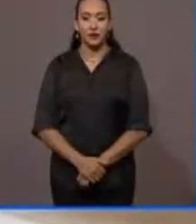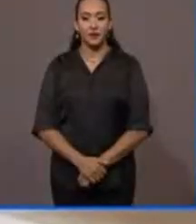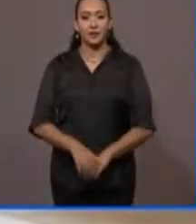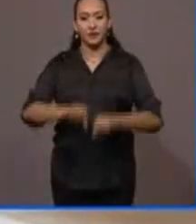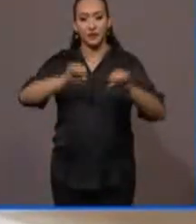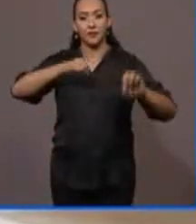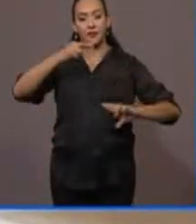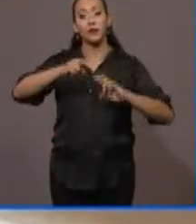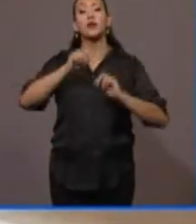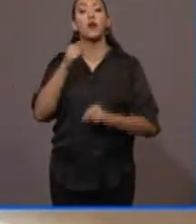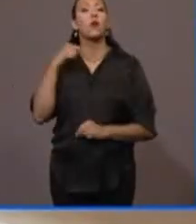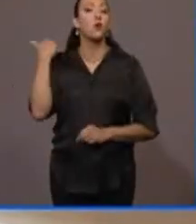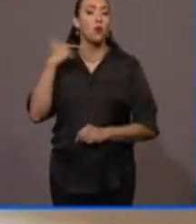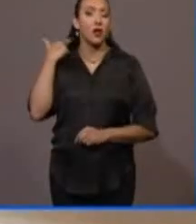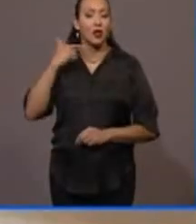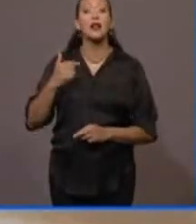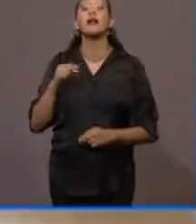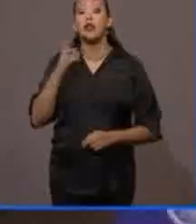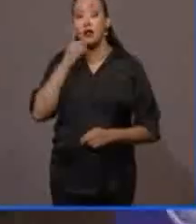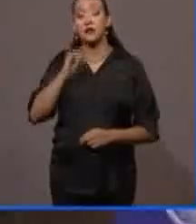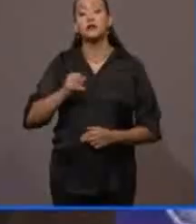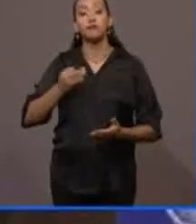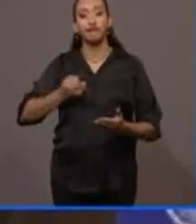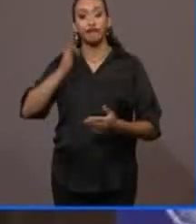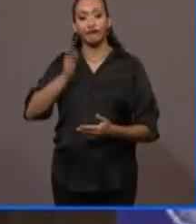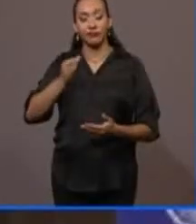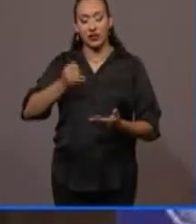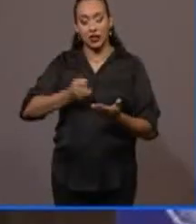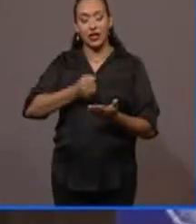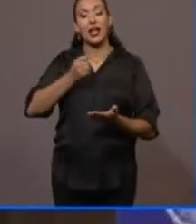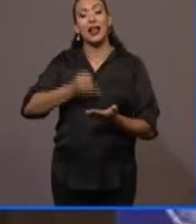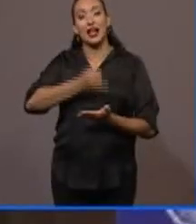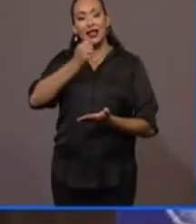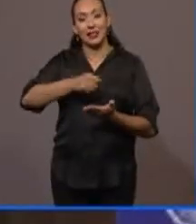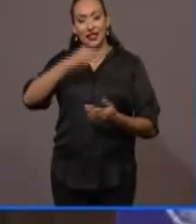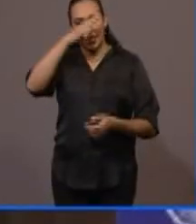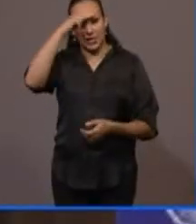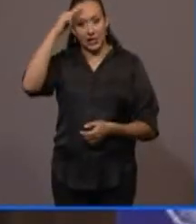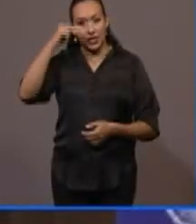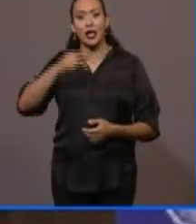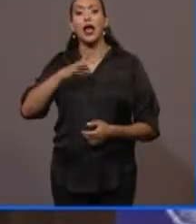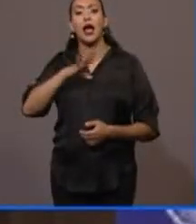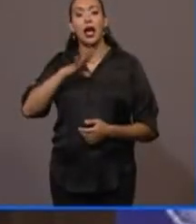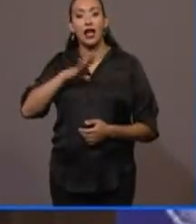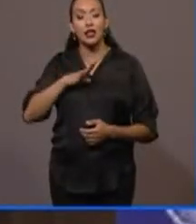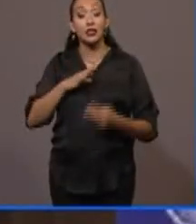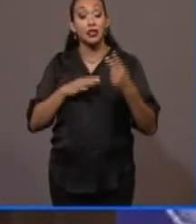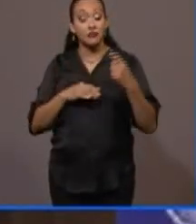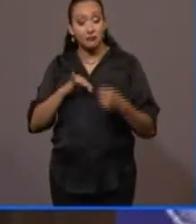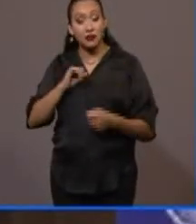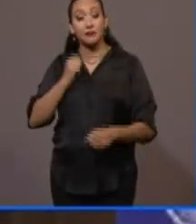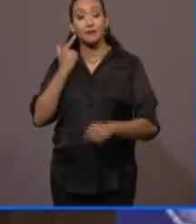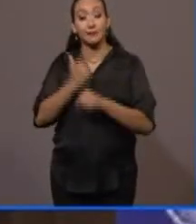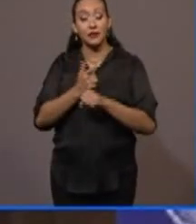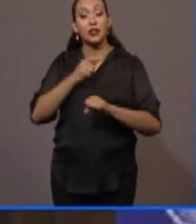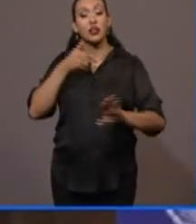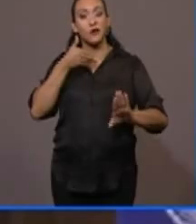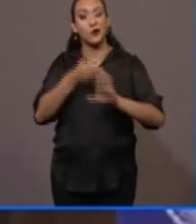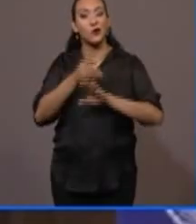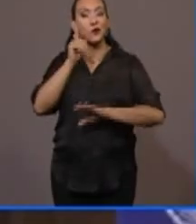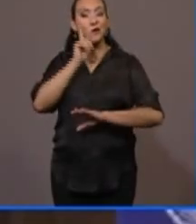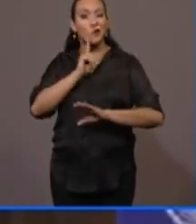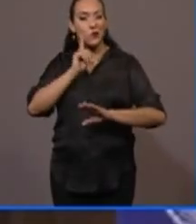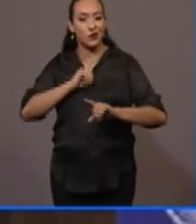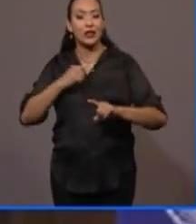La Sala Regional Guadalajara confirmó la sentencia del Tribunal Electoral de Nayarit con la que acreditó la existencia de violencia política de